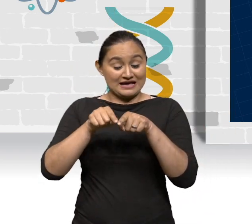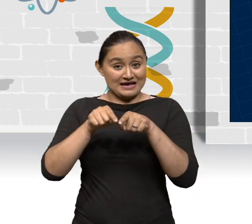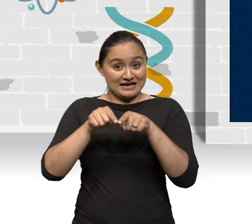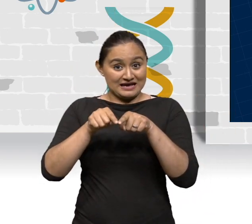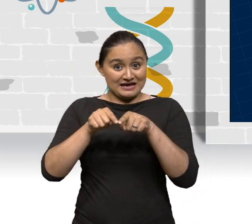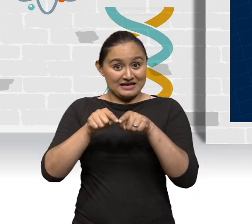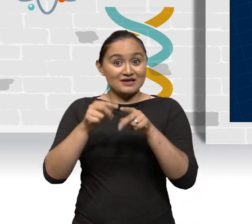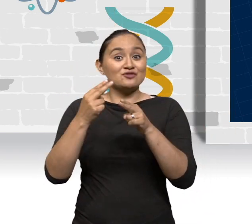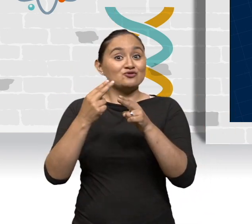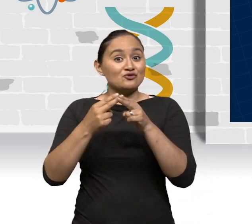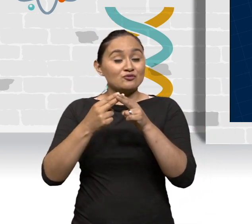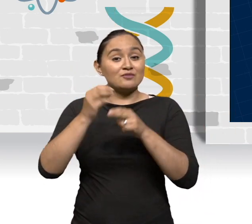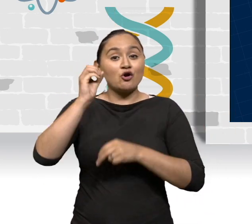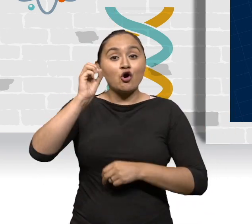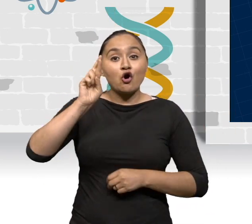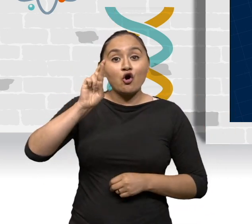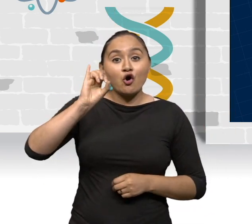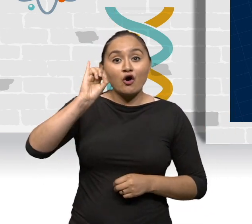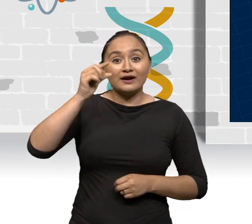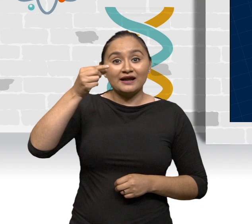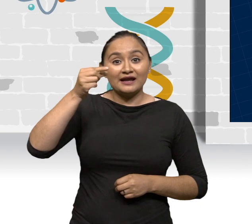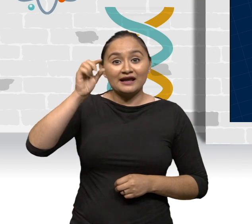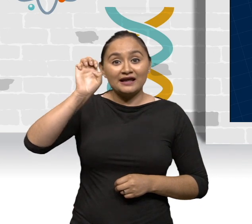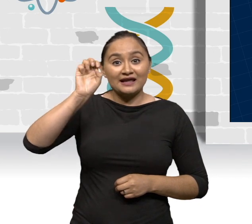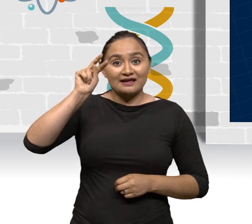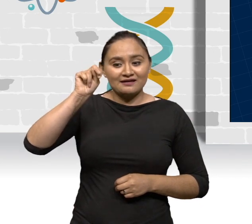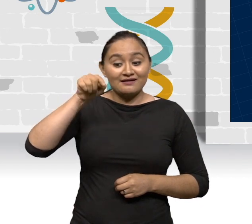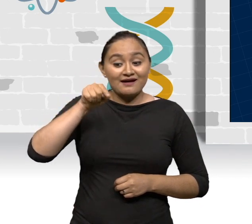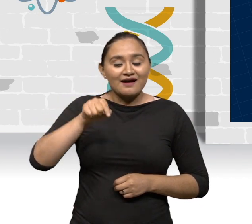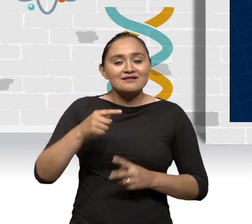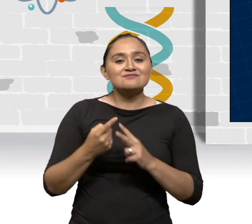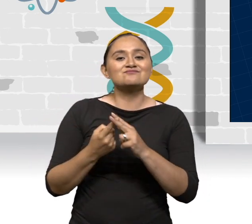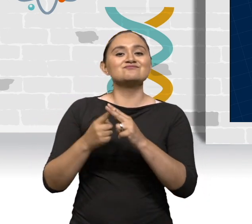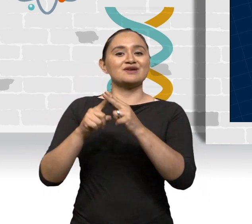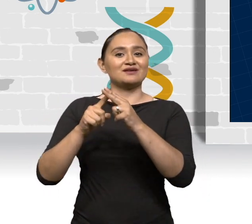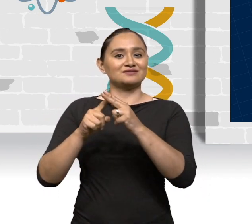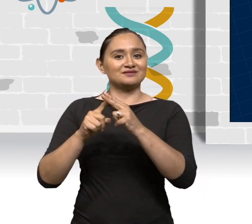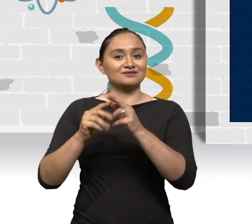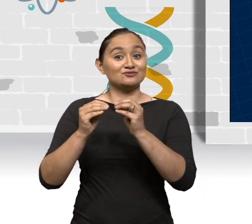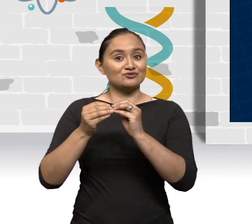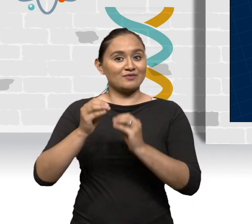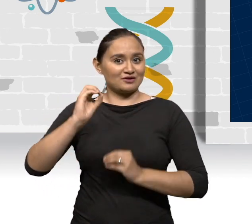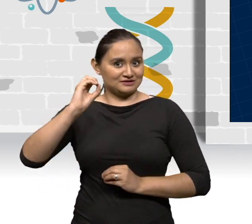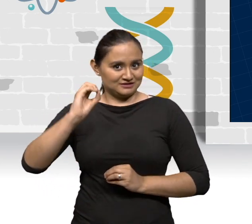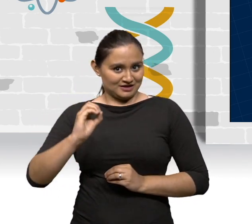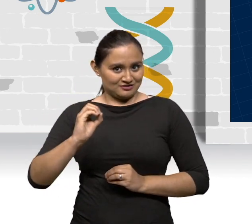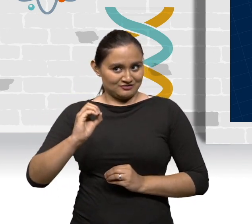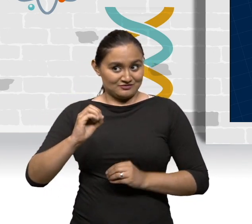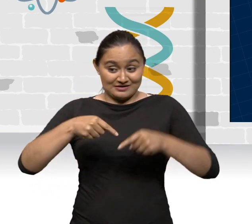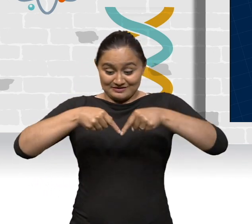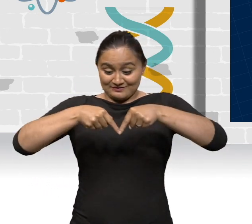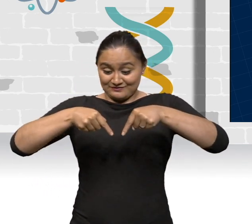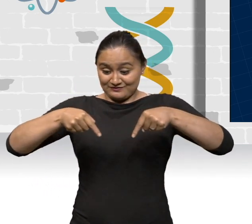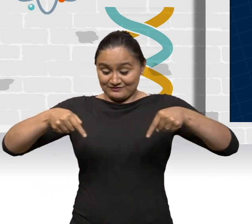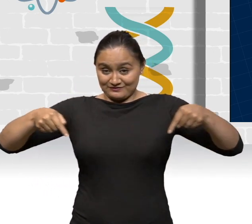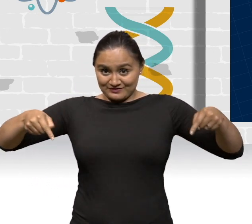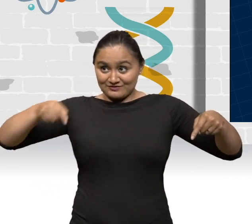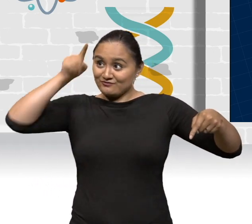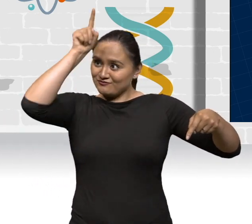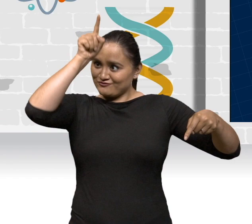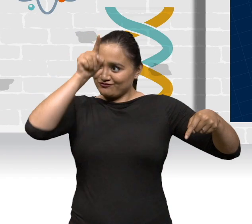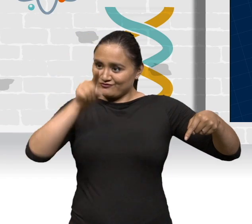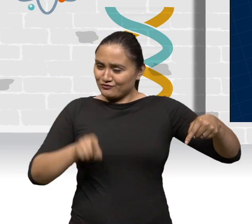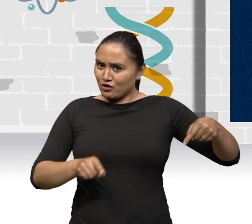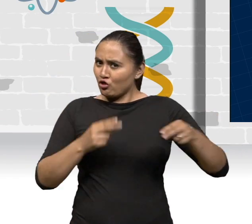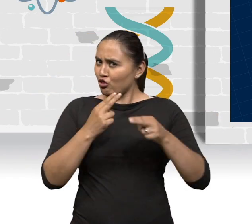es llamado el origen y desde este punto se va a medir la ubicación de un objeto. La recta horizontal se llama abscisa